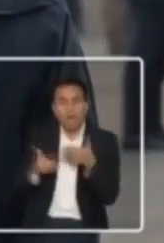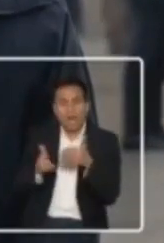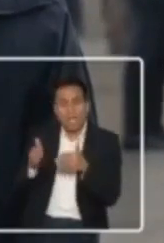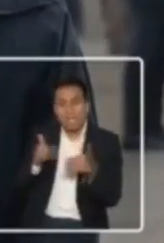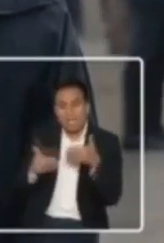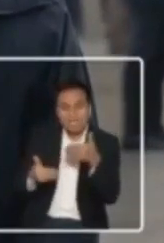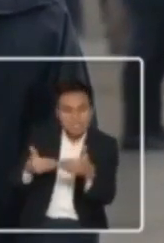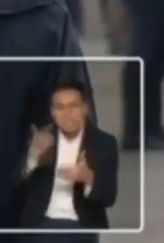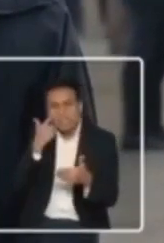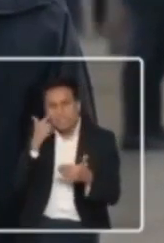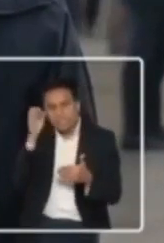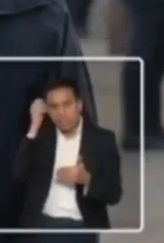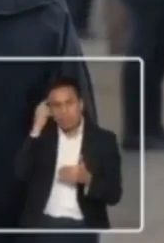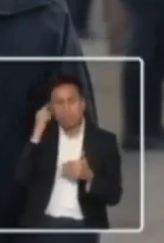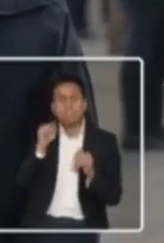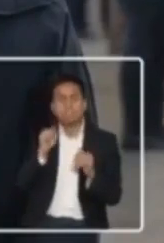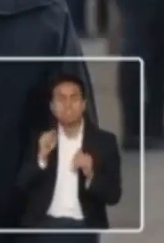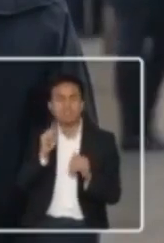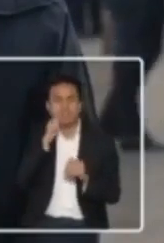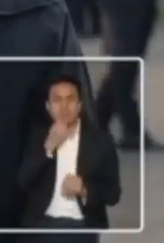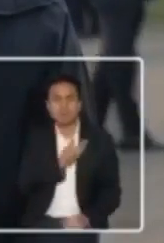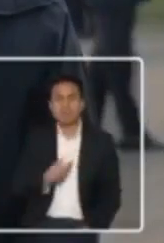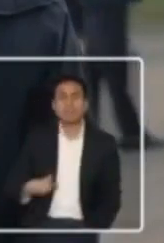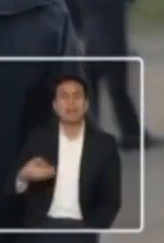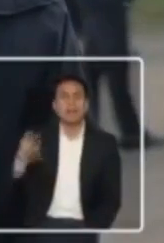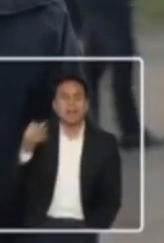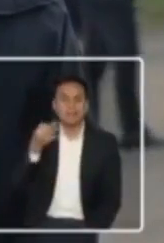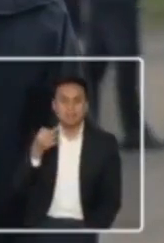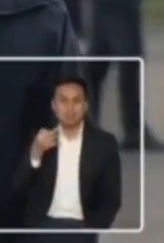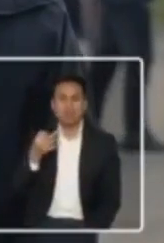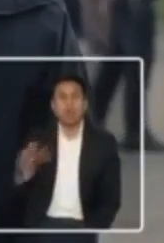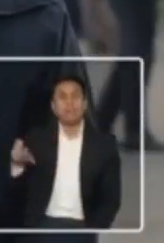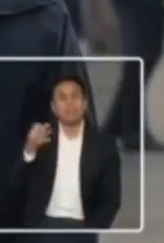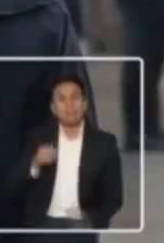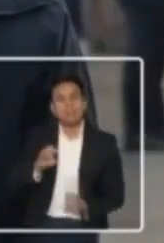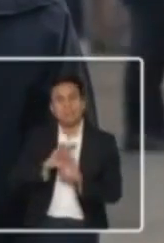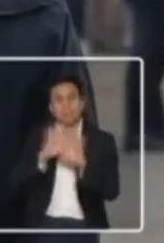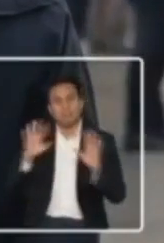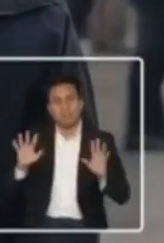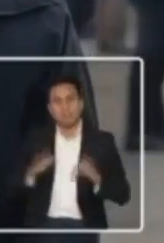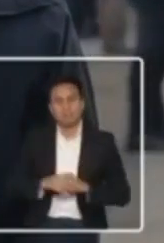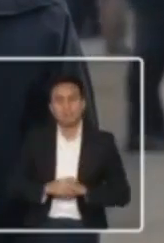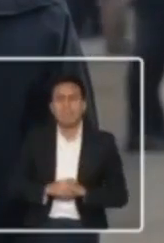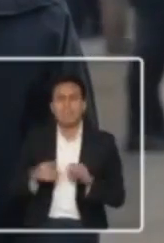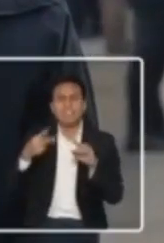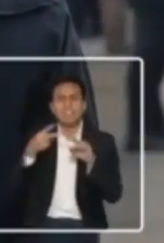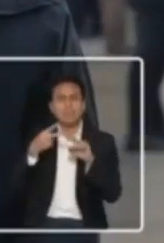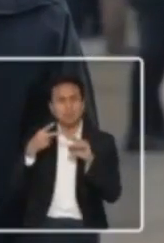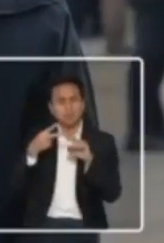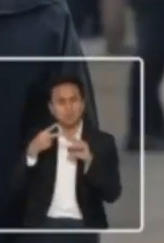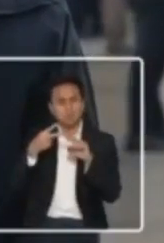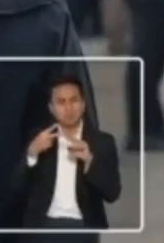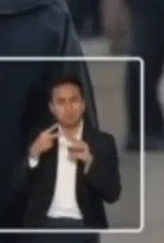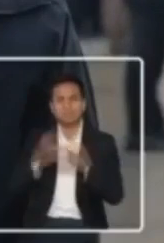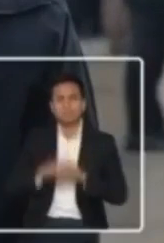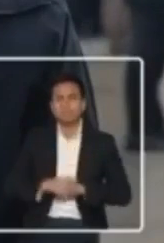este criterio, pero ese es el criterio y el presidente lo ha dicho, nos lo ha dicho categóricamente. Y lo segundo,